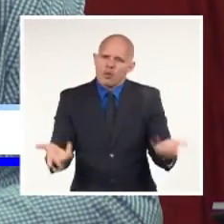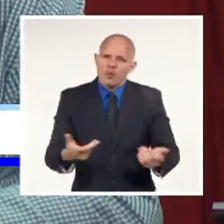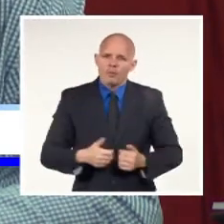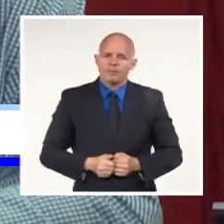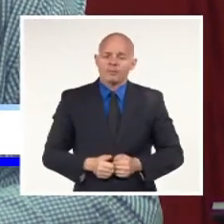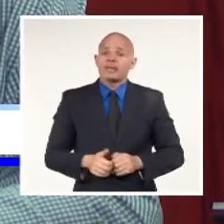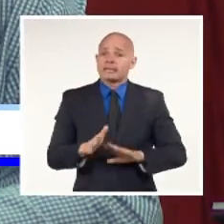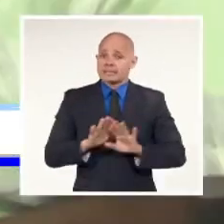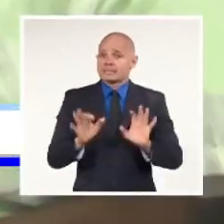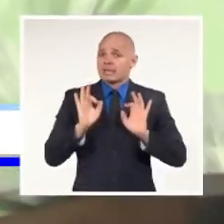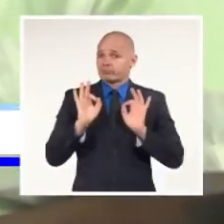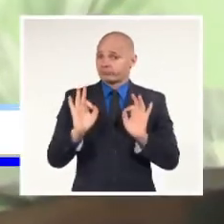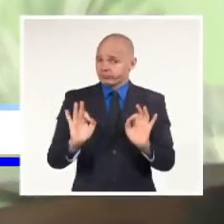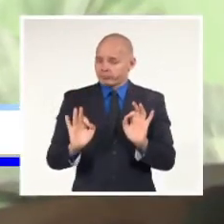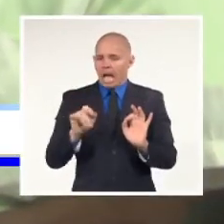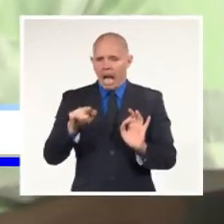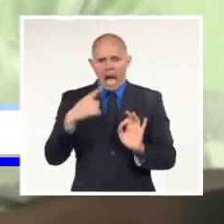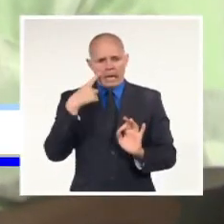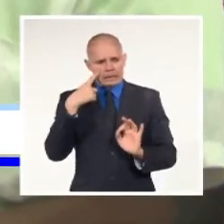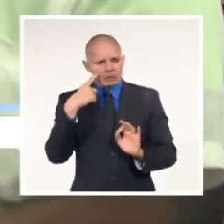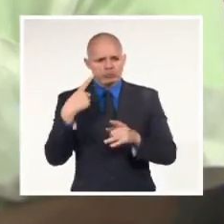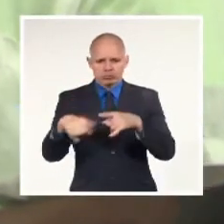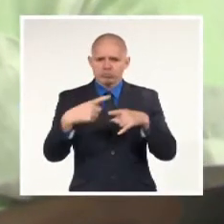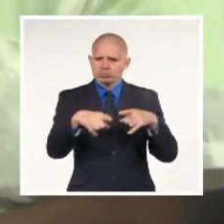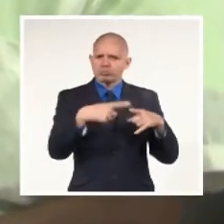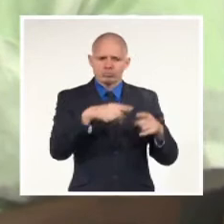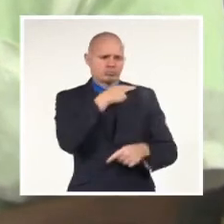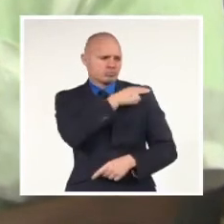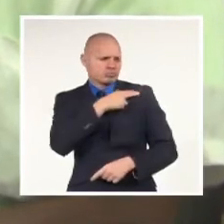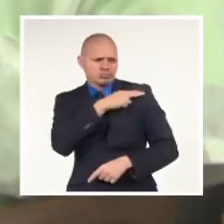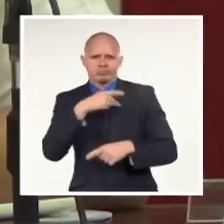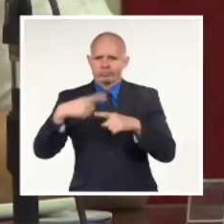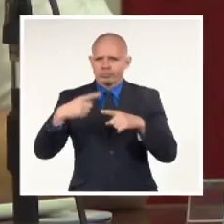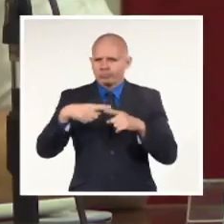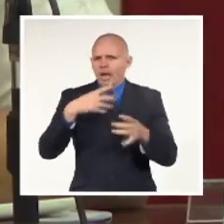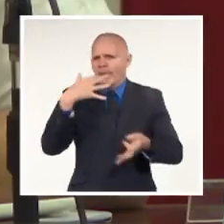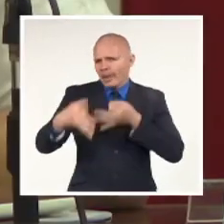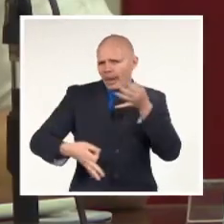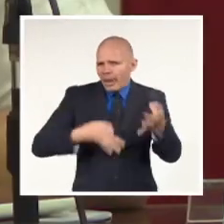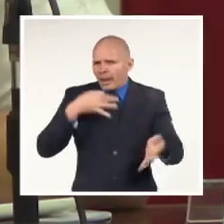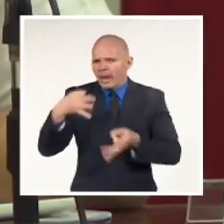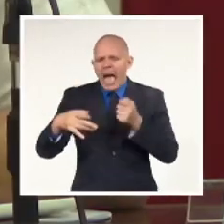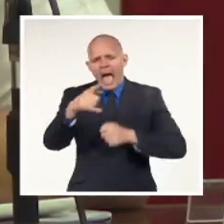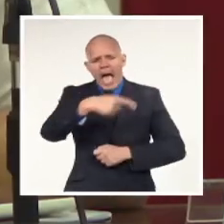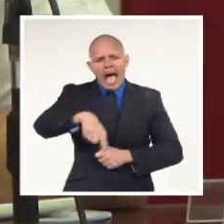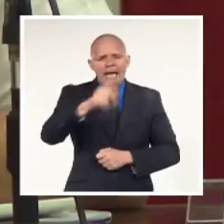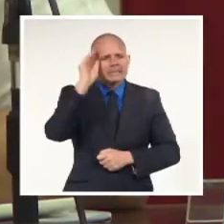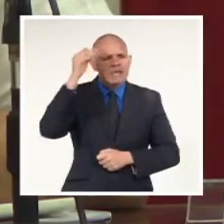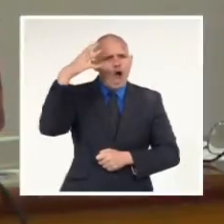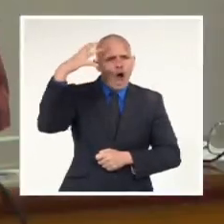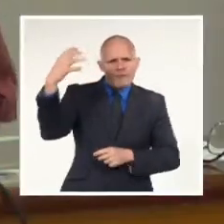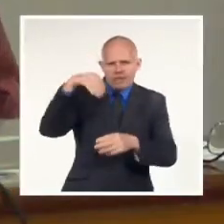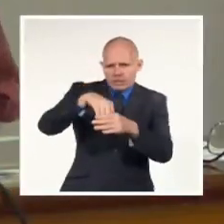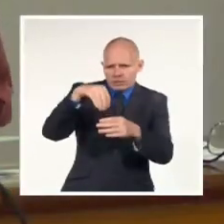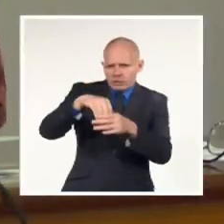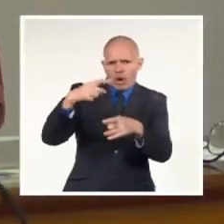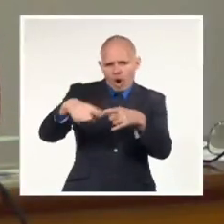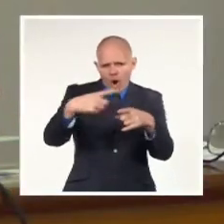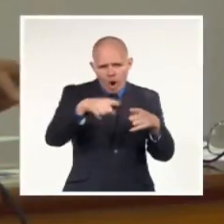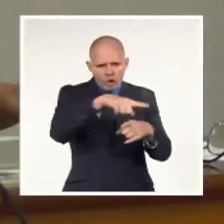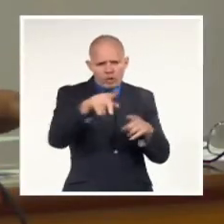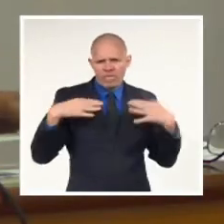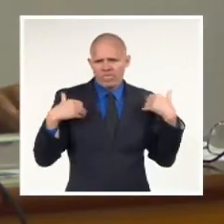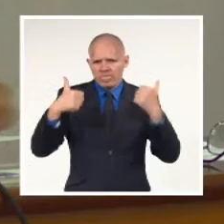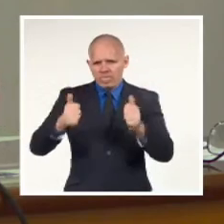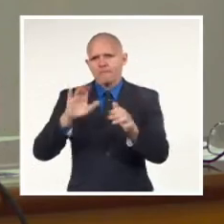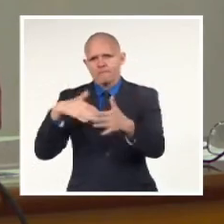Miguel Díaz-Canel Bermúdez, presidente de la República, con las principales autoridades políticas y gubernamentales del territorio y directores de